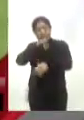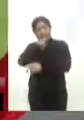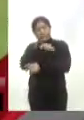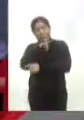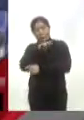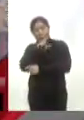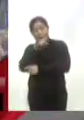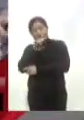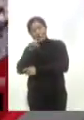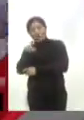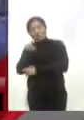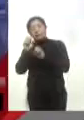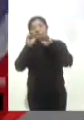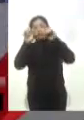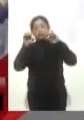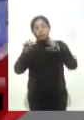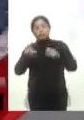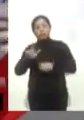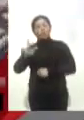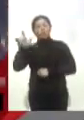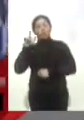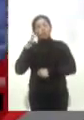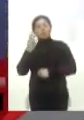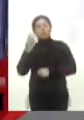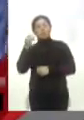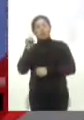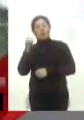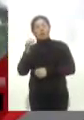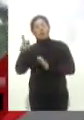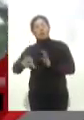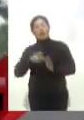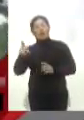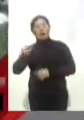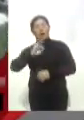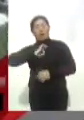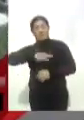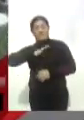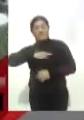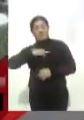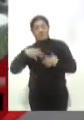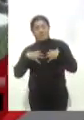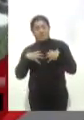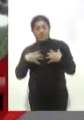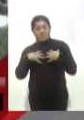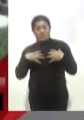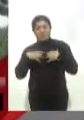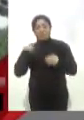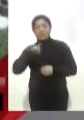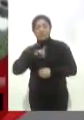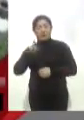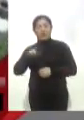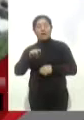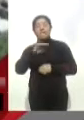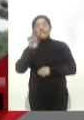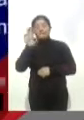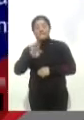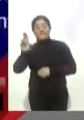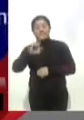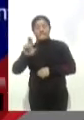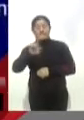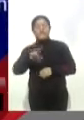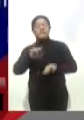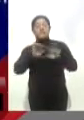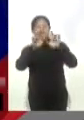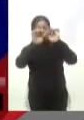encendió las alarmas ya que fue internado el lunes 3 de agosto por una infección pulmonar de acuerdo a un comunicado que publicó el martes el Club Cementero.